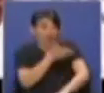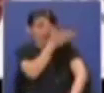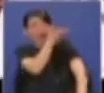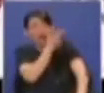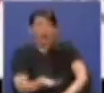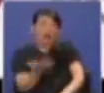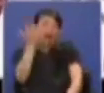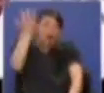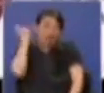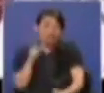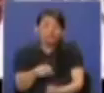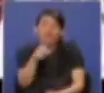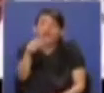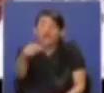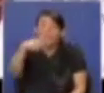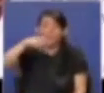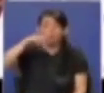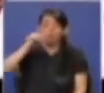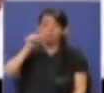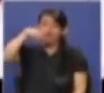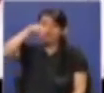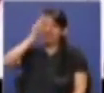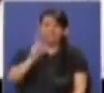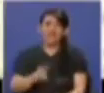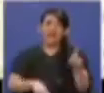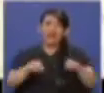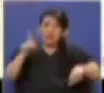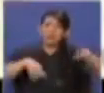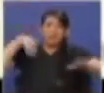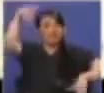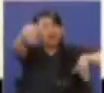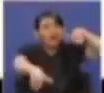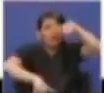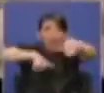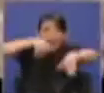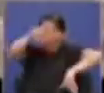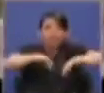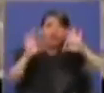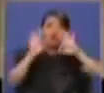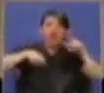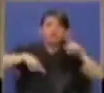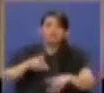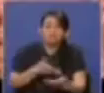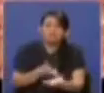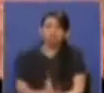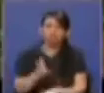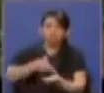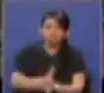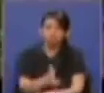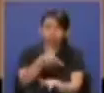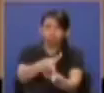de Paquilla, por partes en agua y a veces nadando, eso se inundaba.